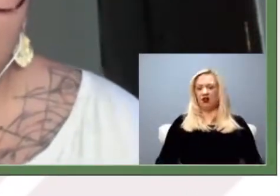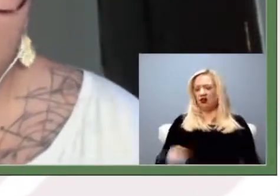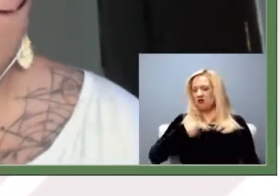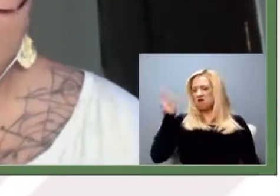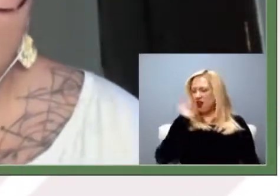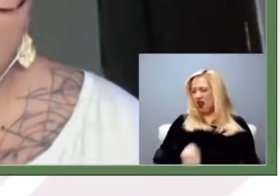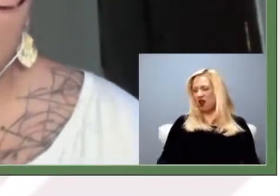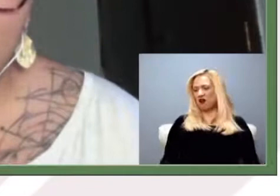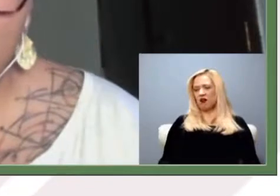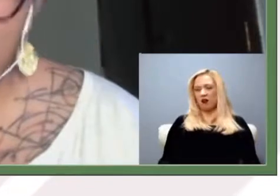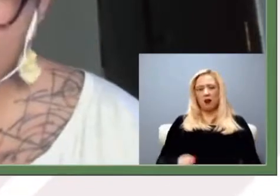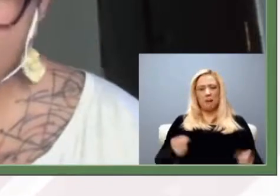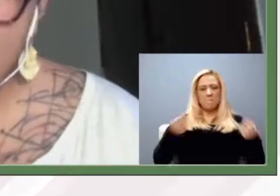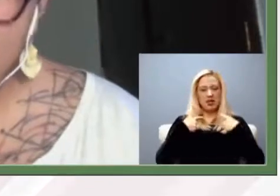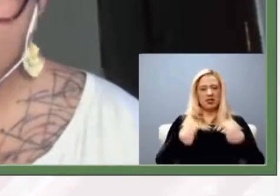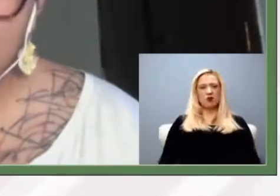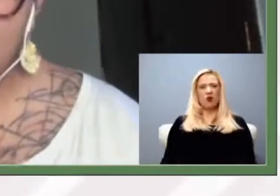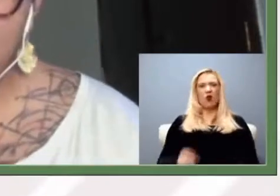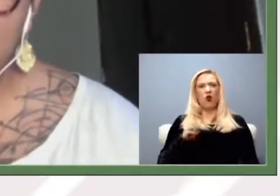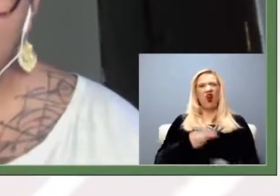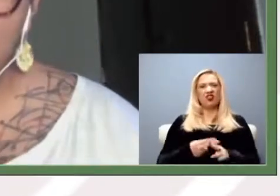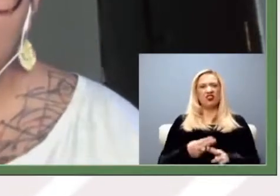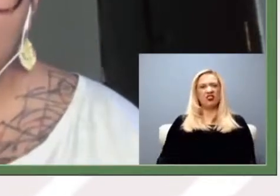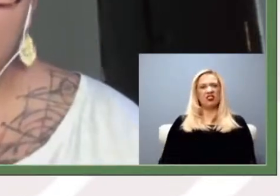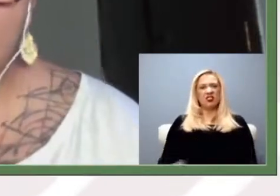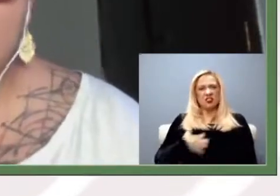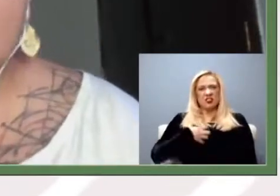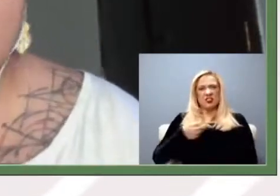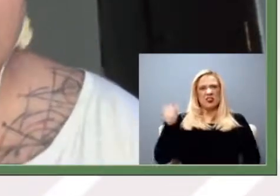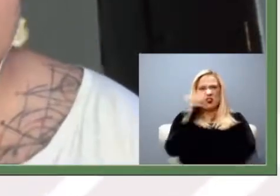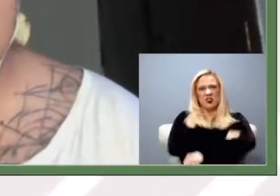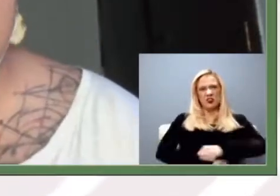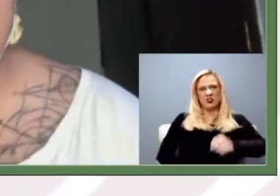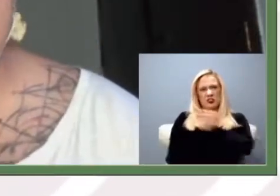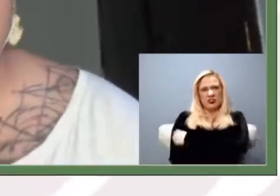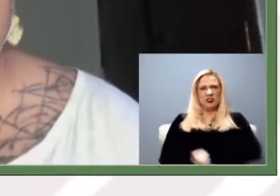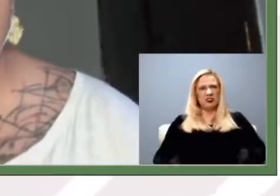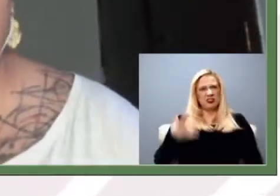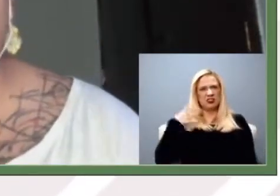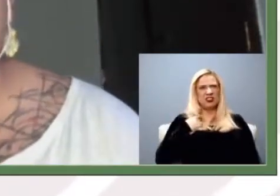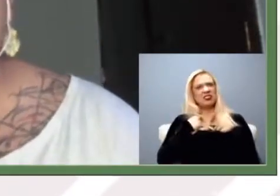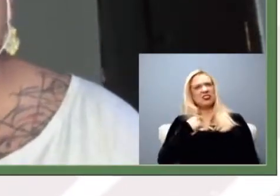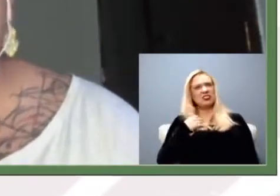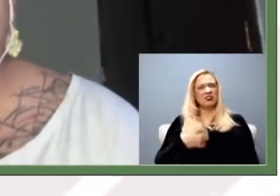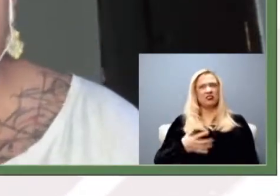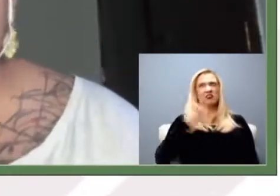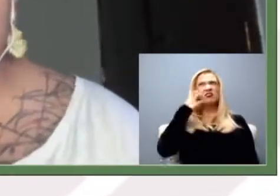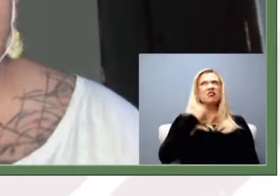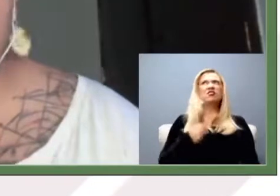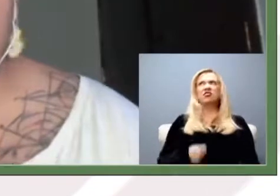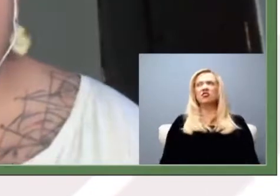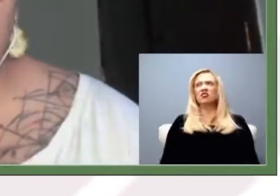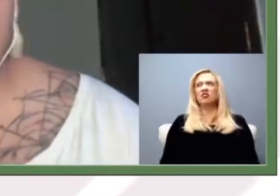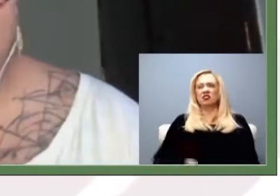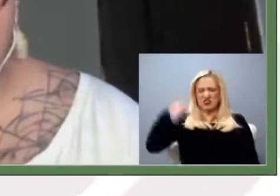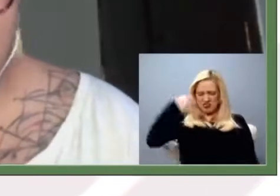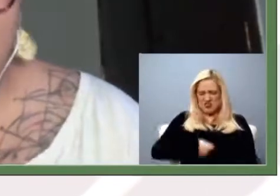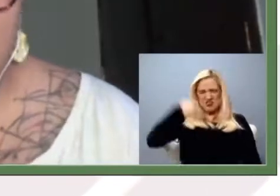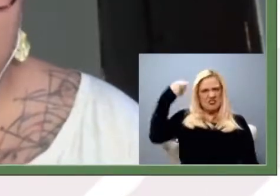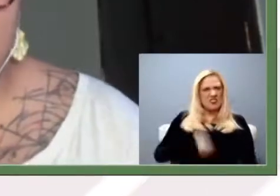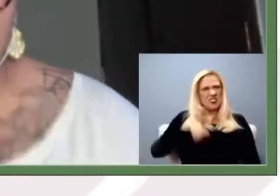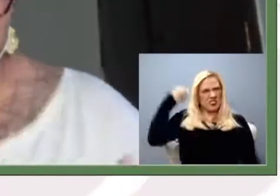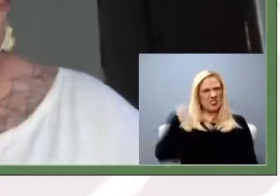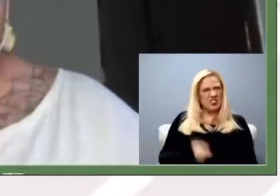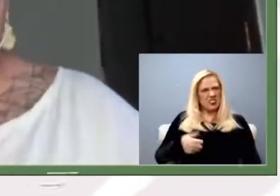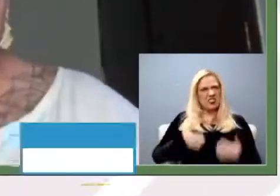una violencia incluso física a veces sobre nosotros, ¿no? Alguien me comentaba que incluso golpeaba su estómago queriendo